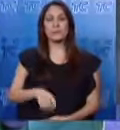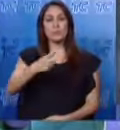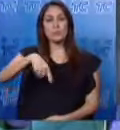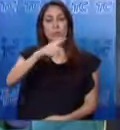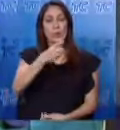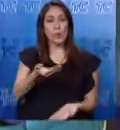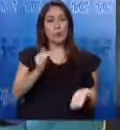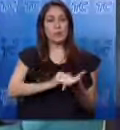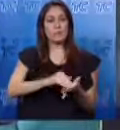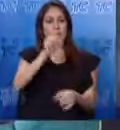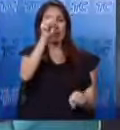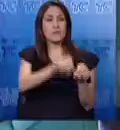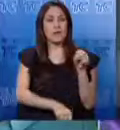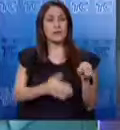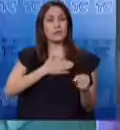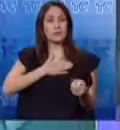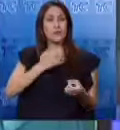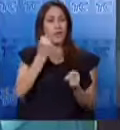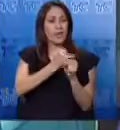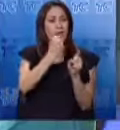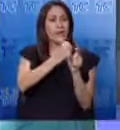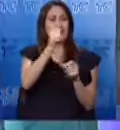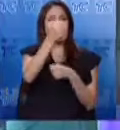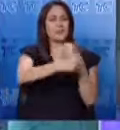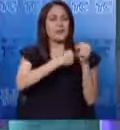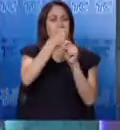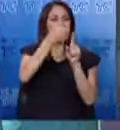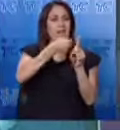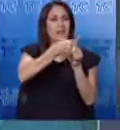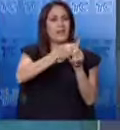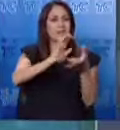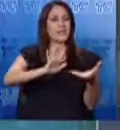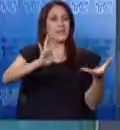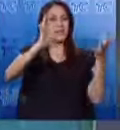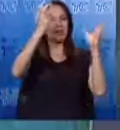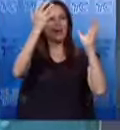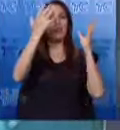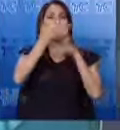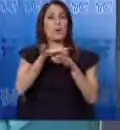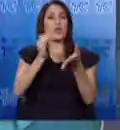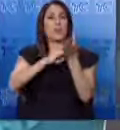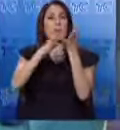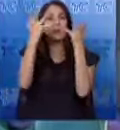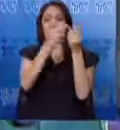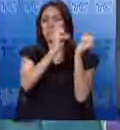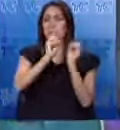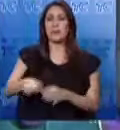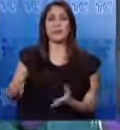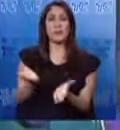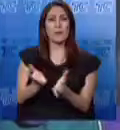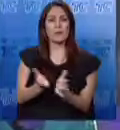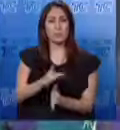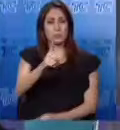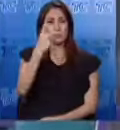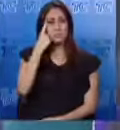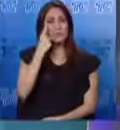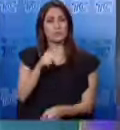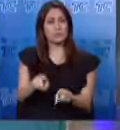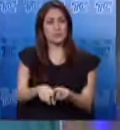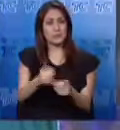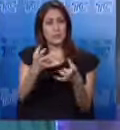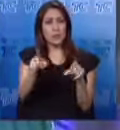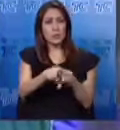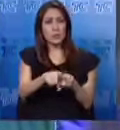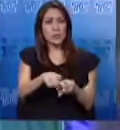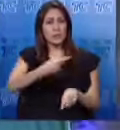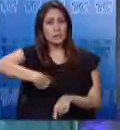tierra. La teoría de la tierra arrasada, nunca. Por eso, bienvenidos luchadores de la paz y de la vida, los